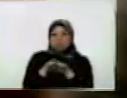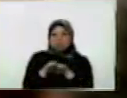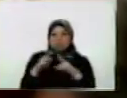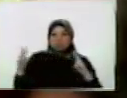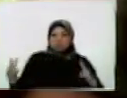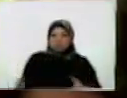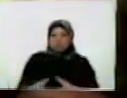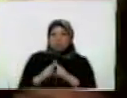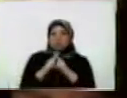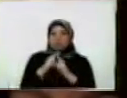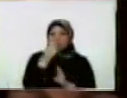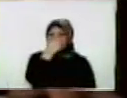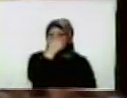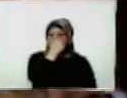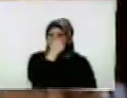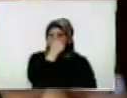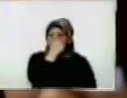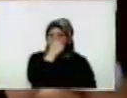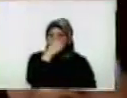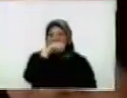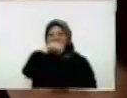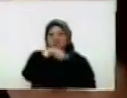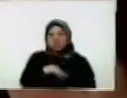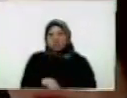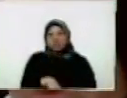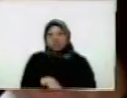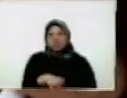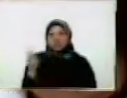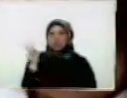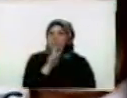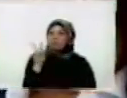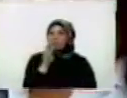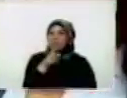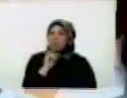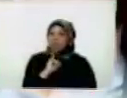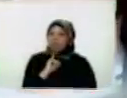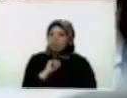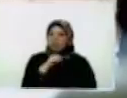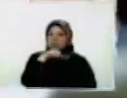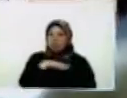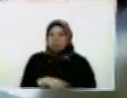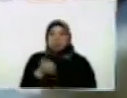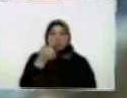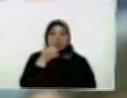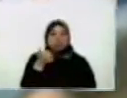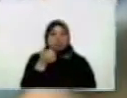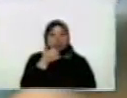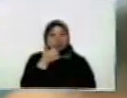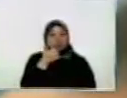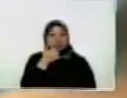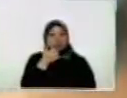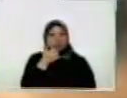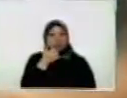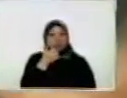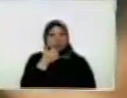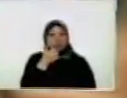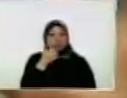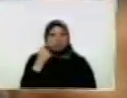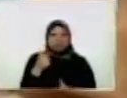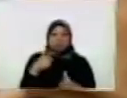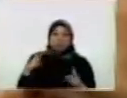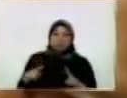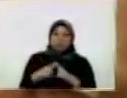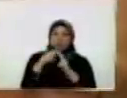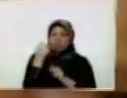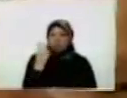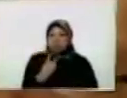en los elementos históricos que Venezuela siempre ha contado su historia de lucha por la independencia, encontrando dos